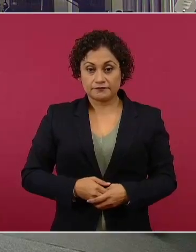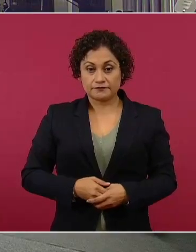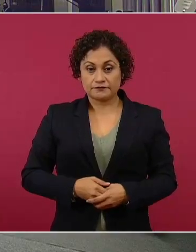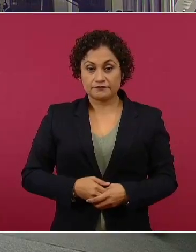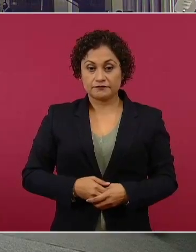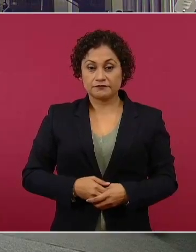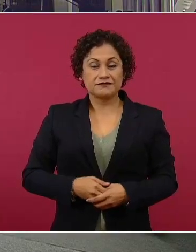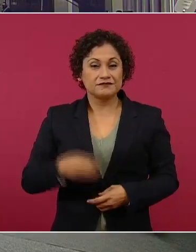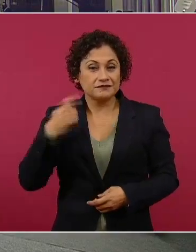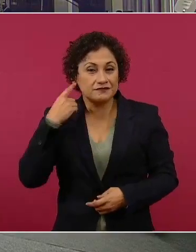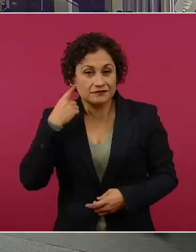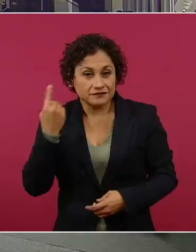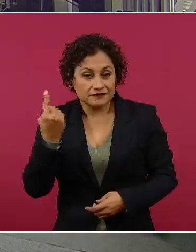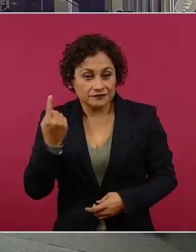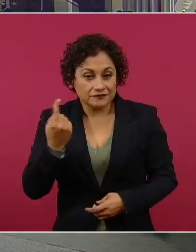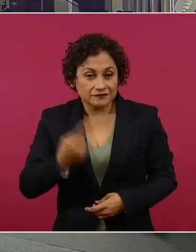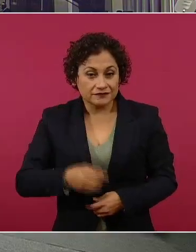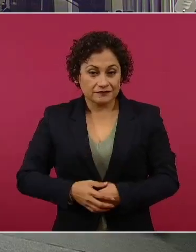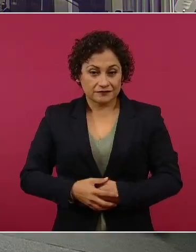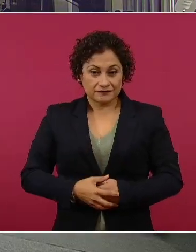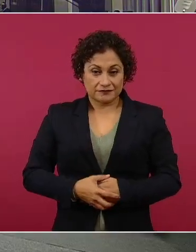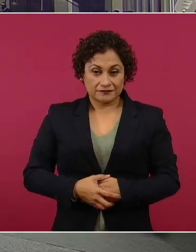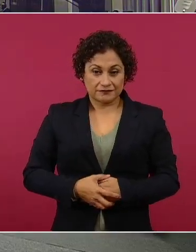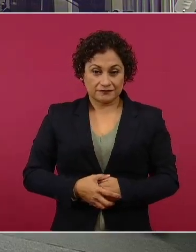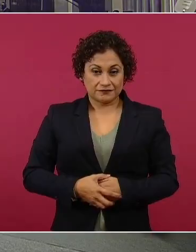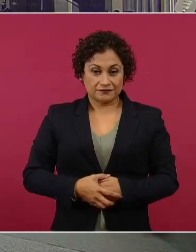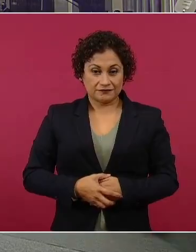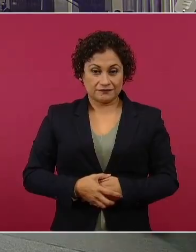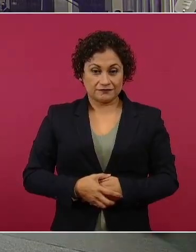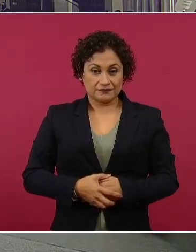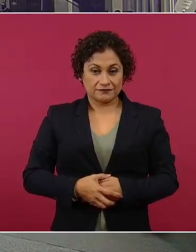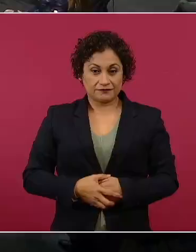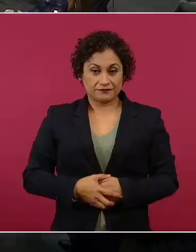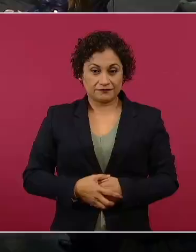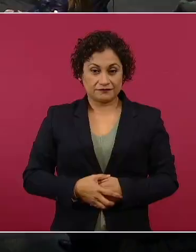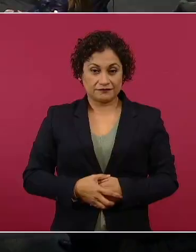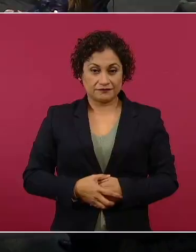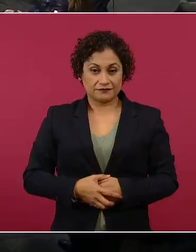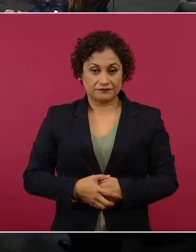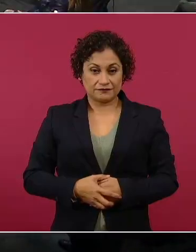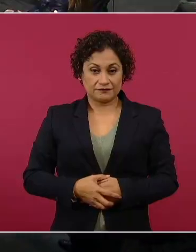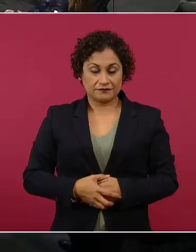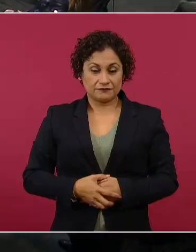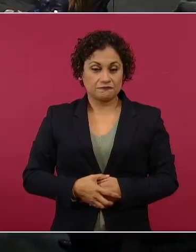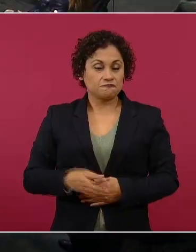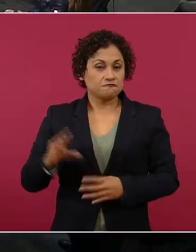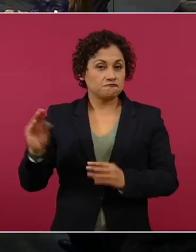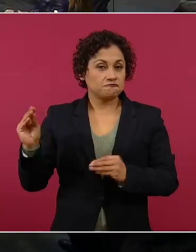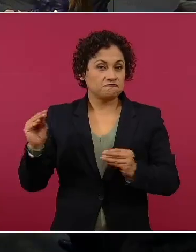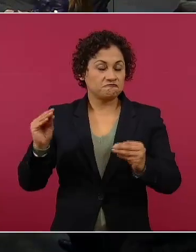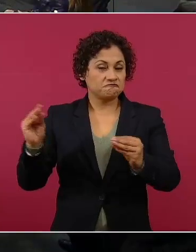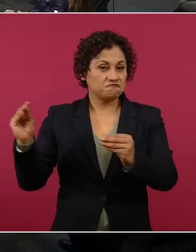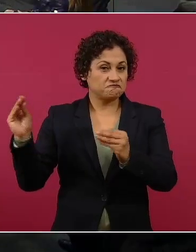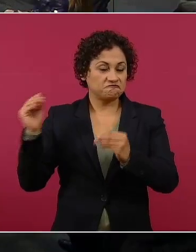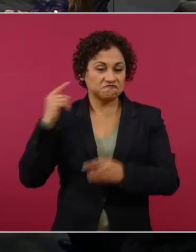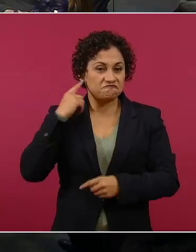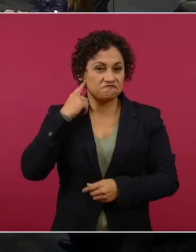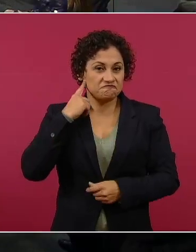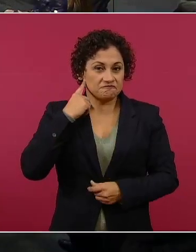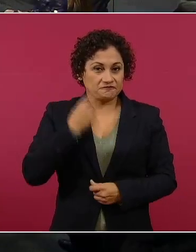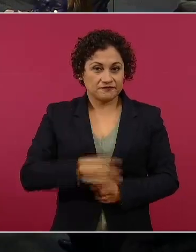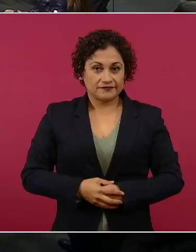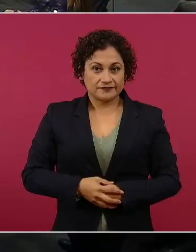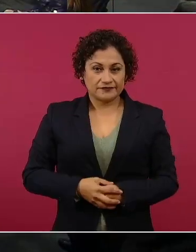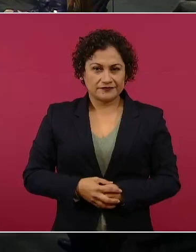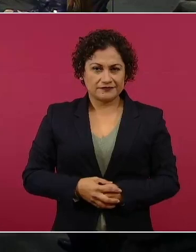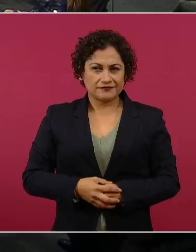en Veracruz. Este asunto de la transferencia de votos que se aprobó para generar vida artificial a partidos políticos.